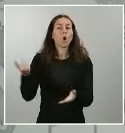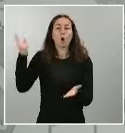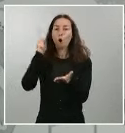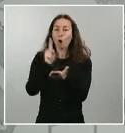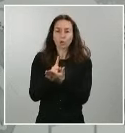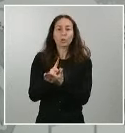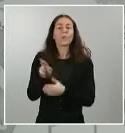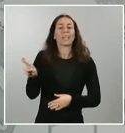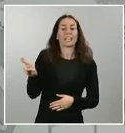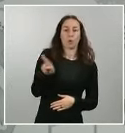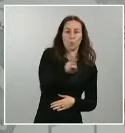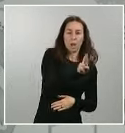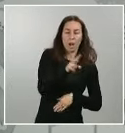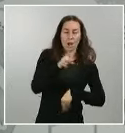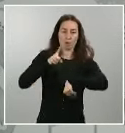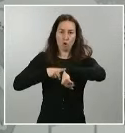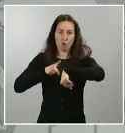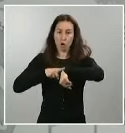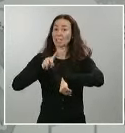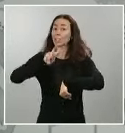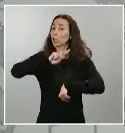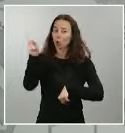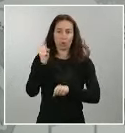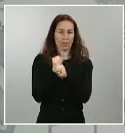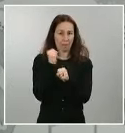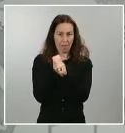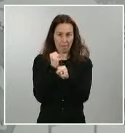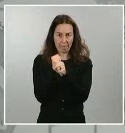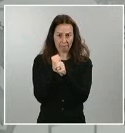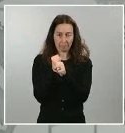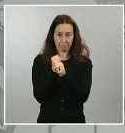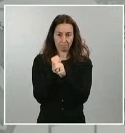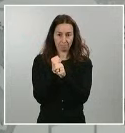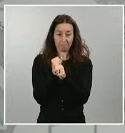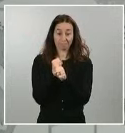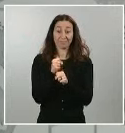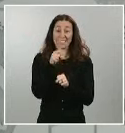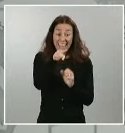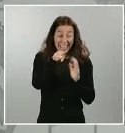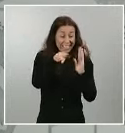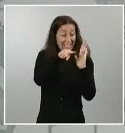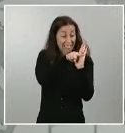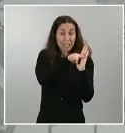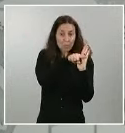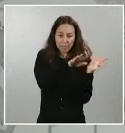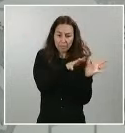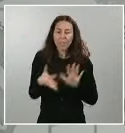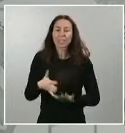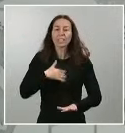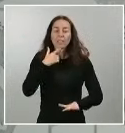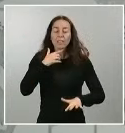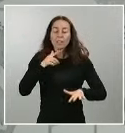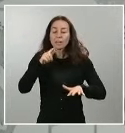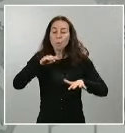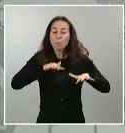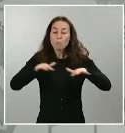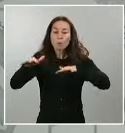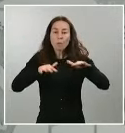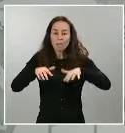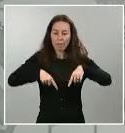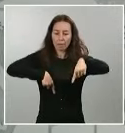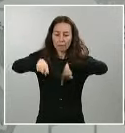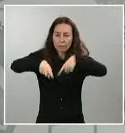y espaciada en el tiempo. Esta medida reducirá aún más la movilidad de las personas, disminuirá el